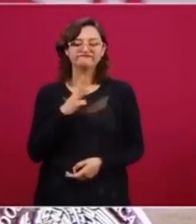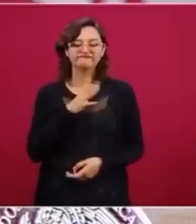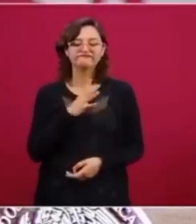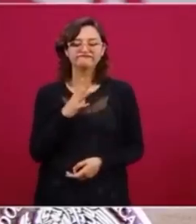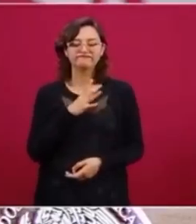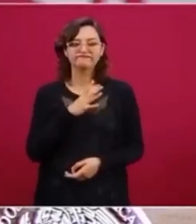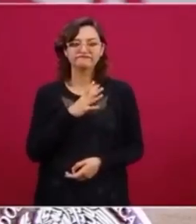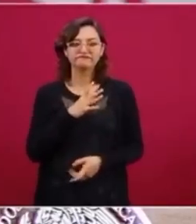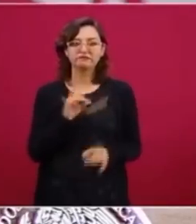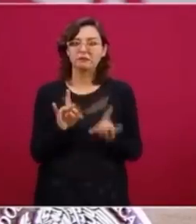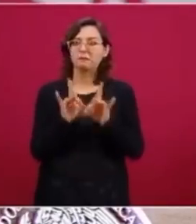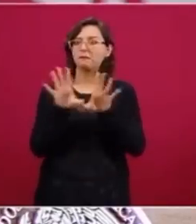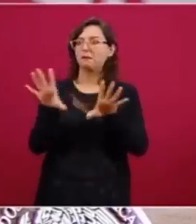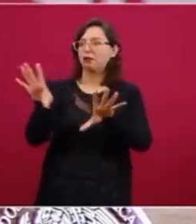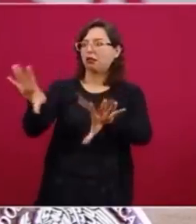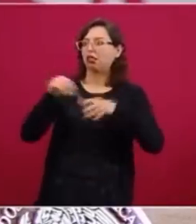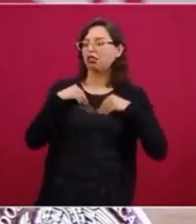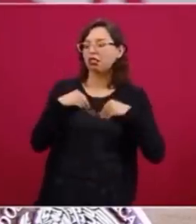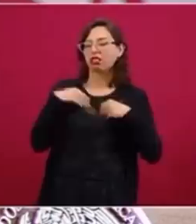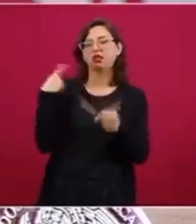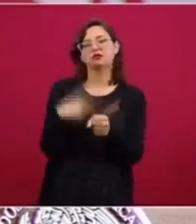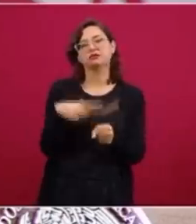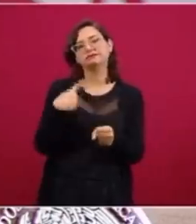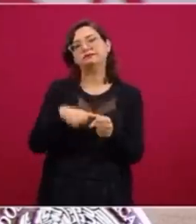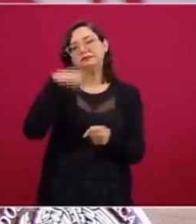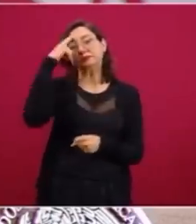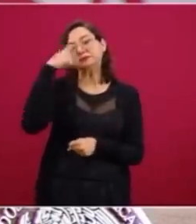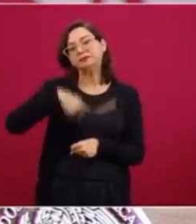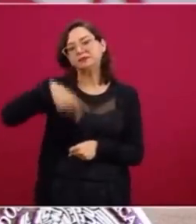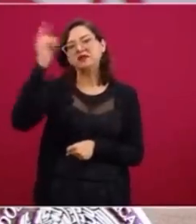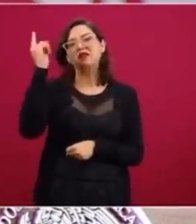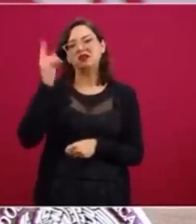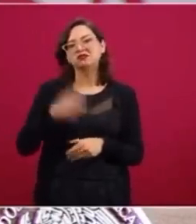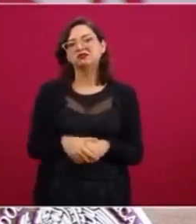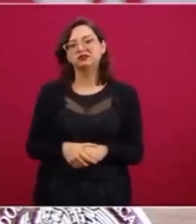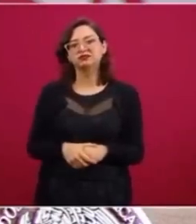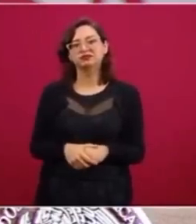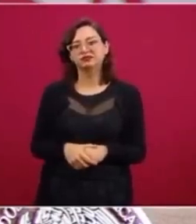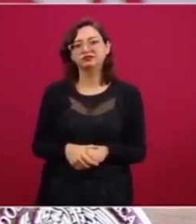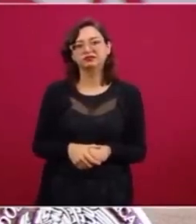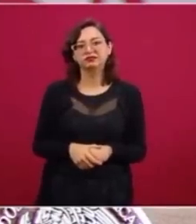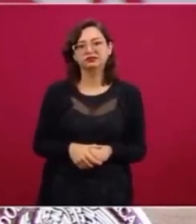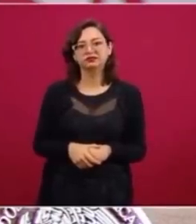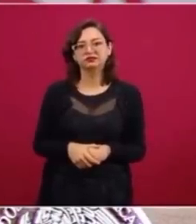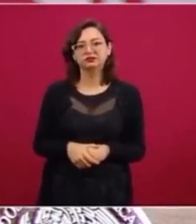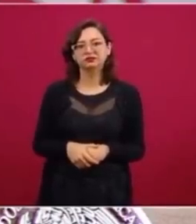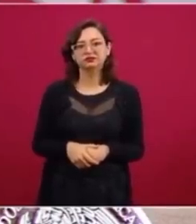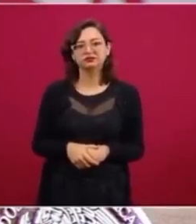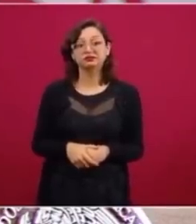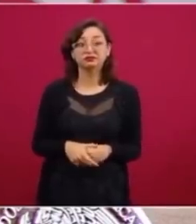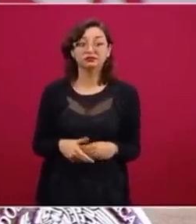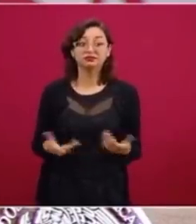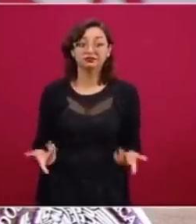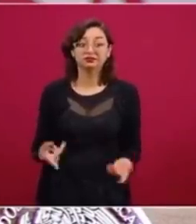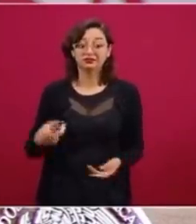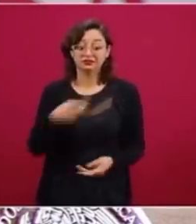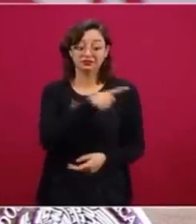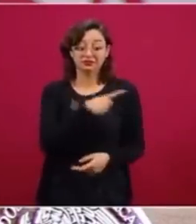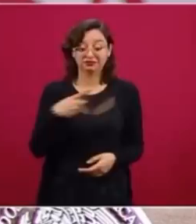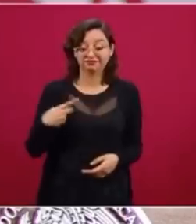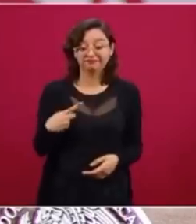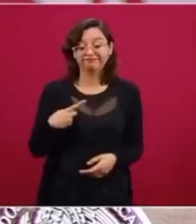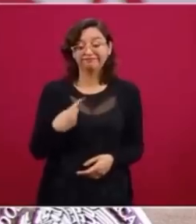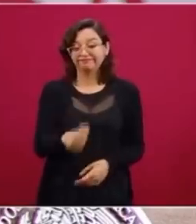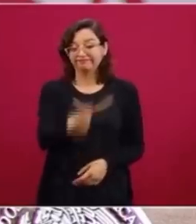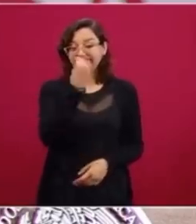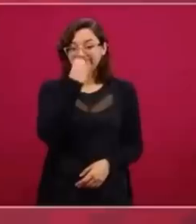a epidemias, a enfermedades, y que tenemos que cuidar nuestra